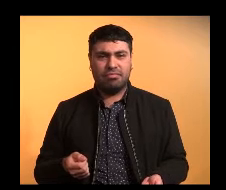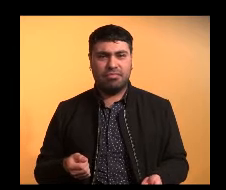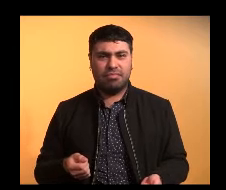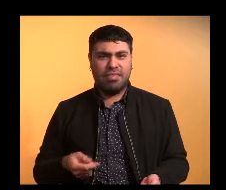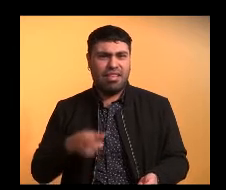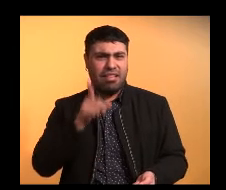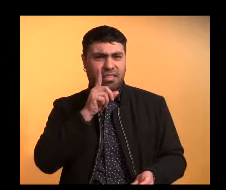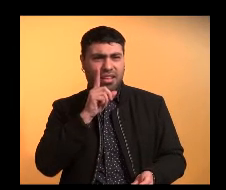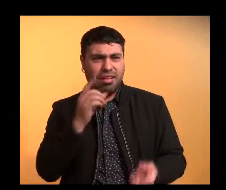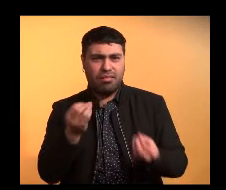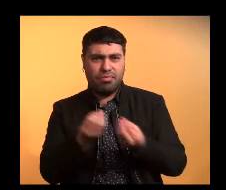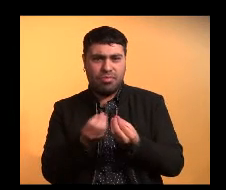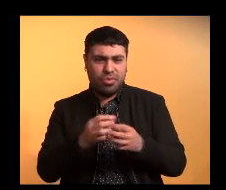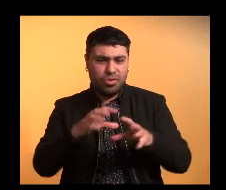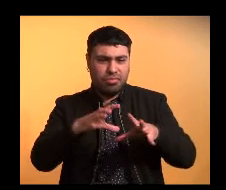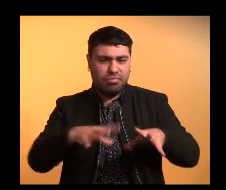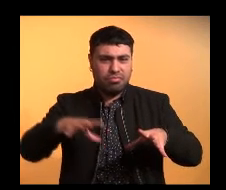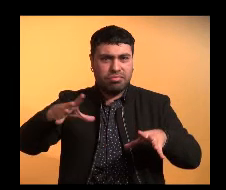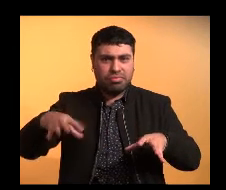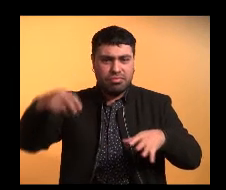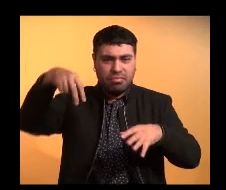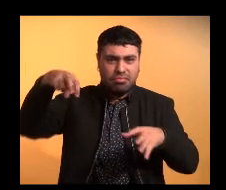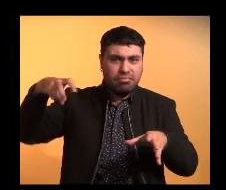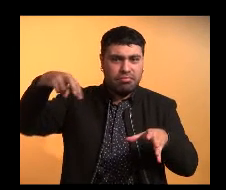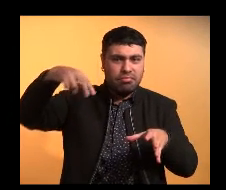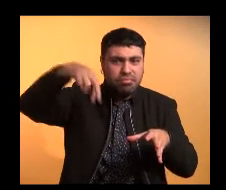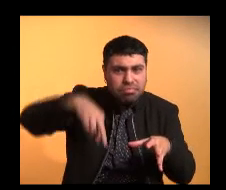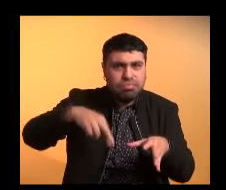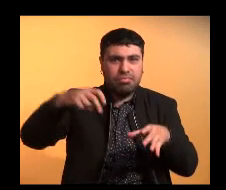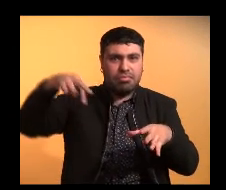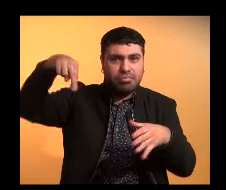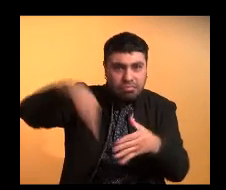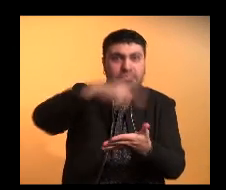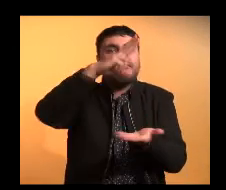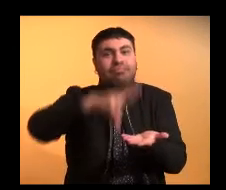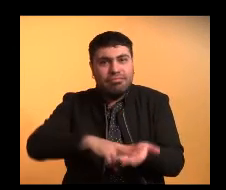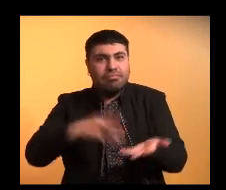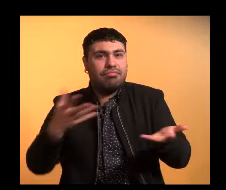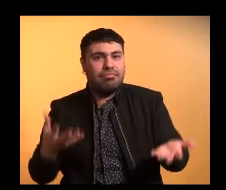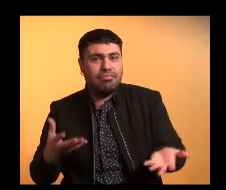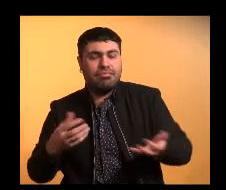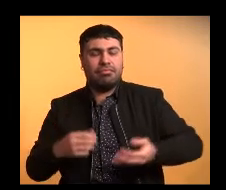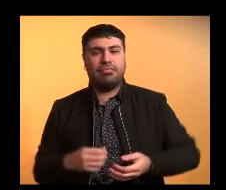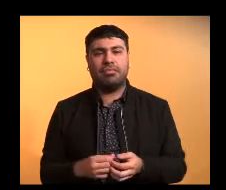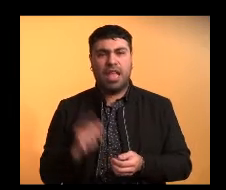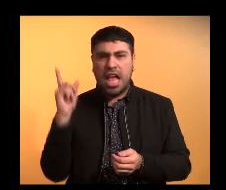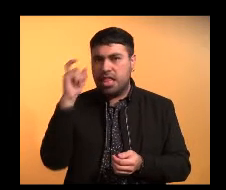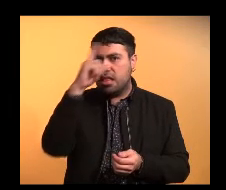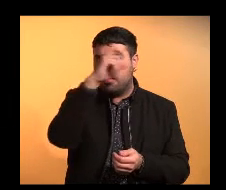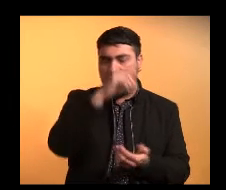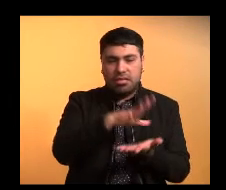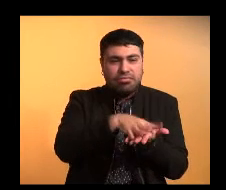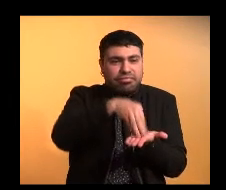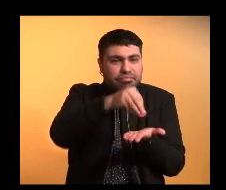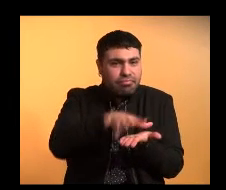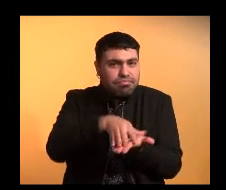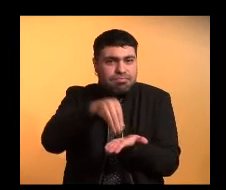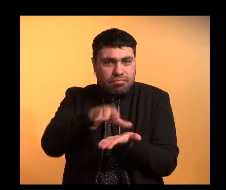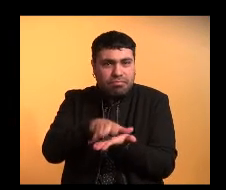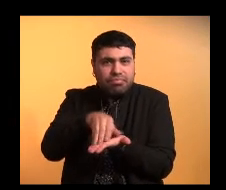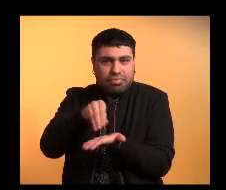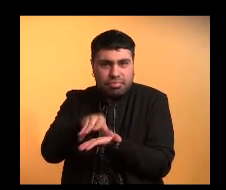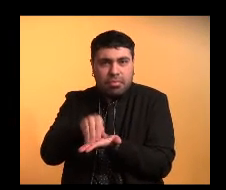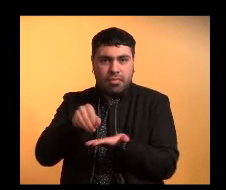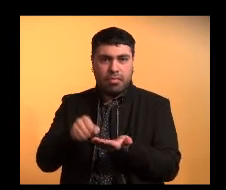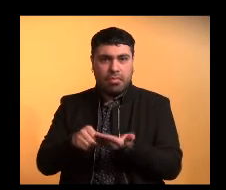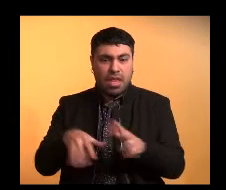tiene algunos geles, así que uno fácilmente se puede resbalar y caer acá en las rocas. Es difícil además ver dónde está el fondo. Puede